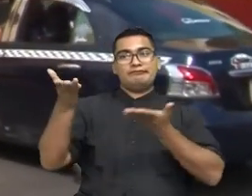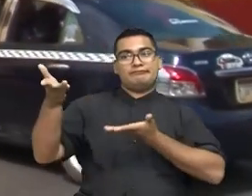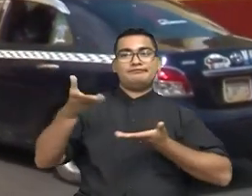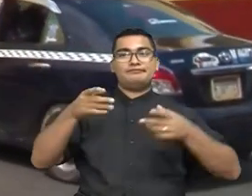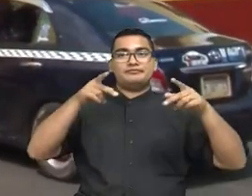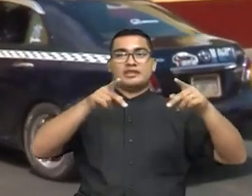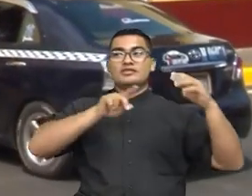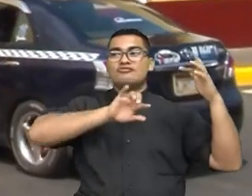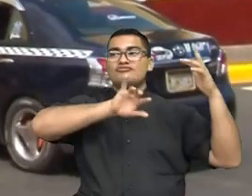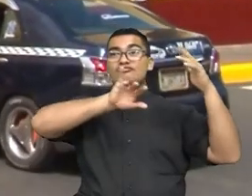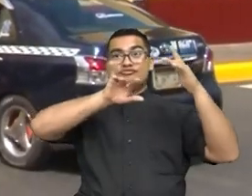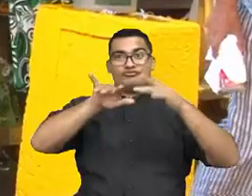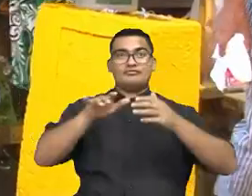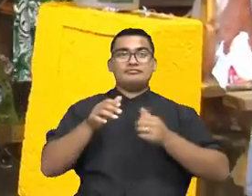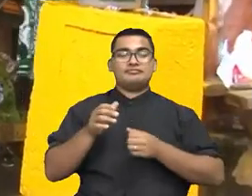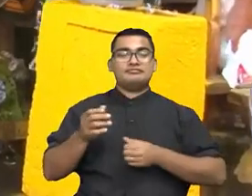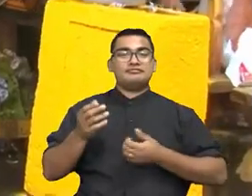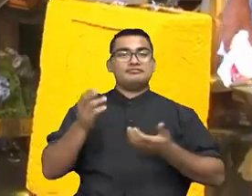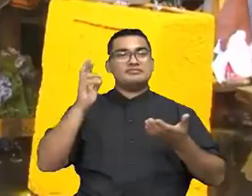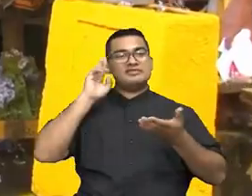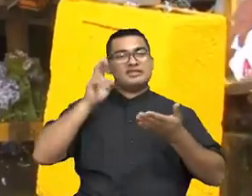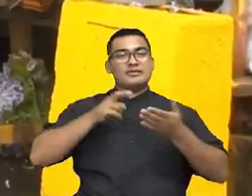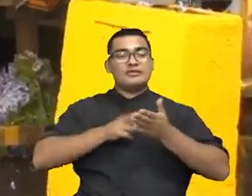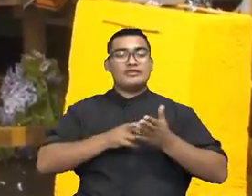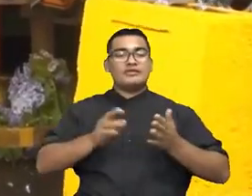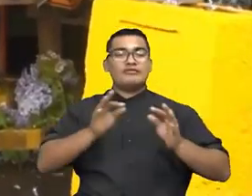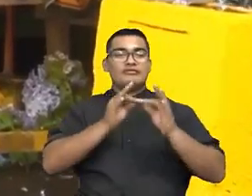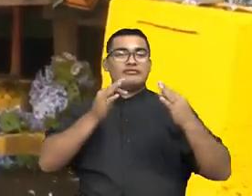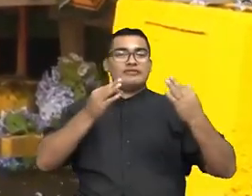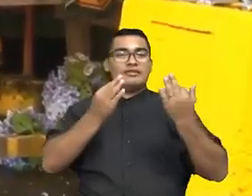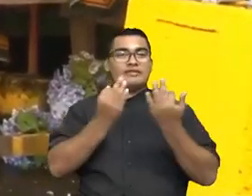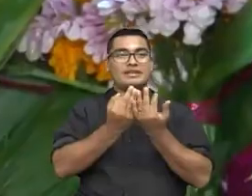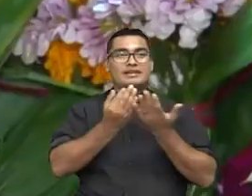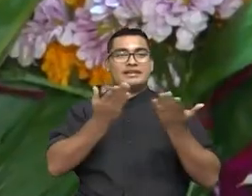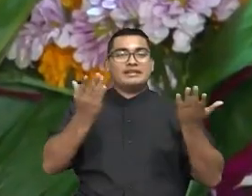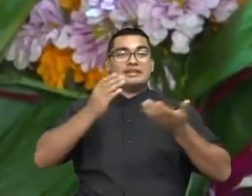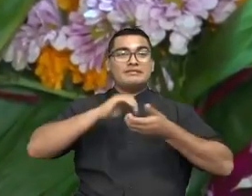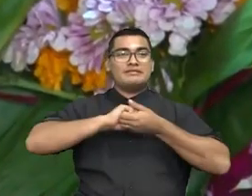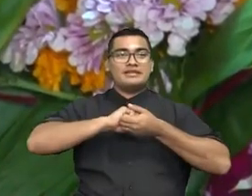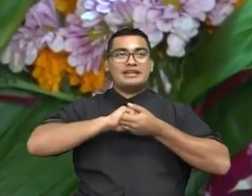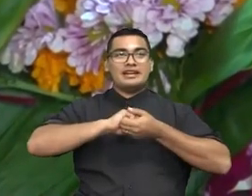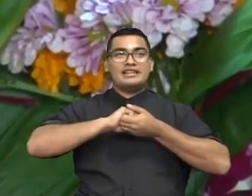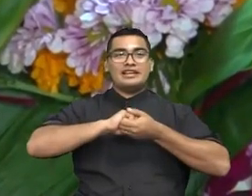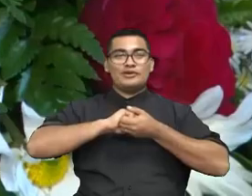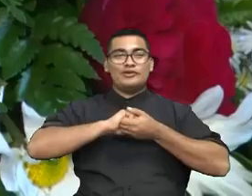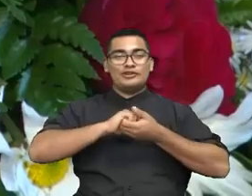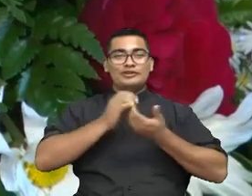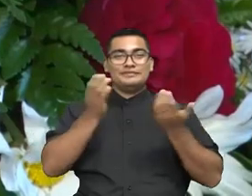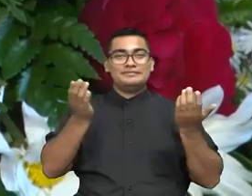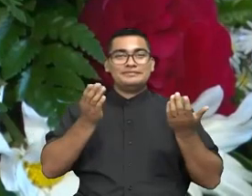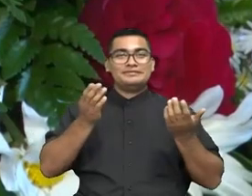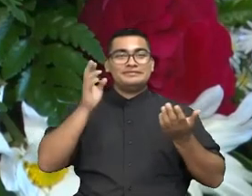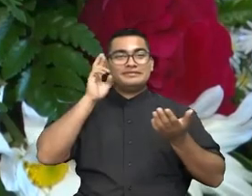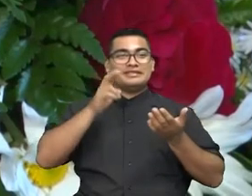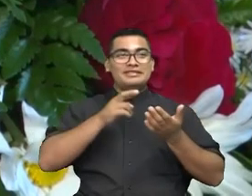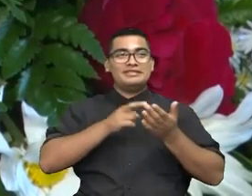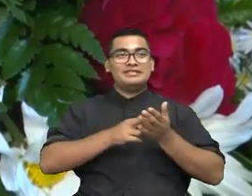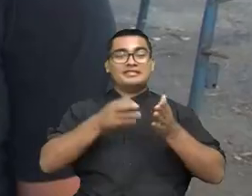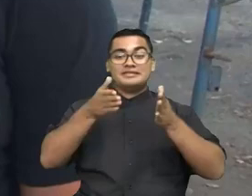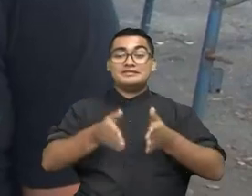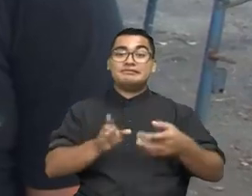acuden a ese camposanto a rendir culto a familiares y amistades fallecidas en el día en que se conmemora a los fieles